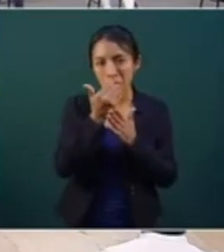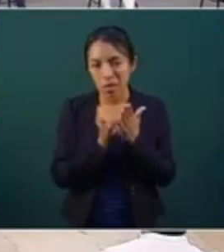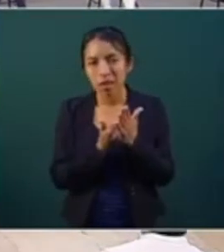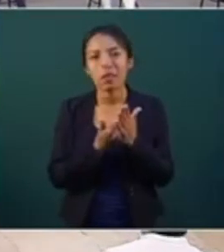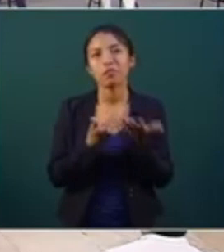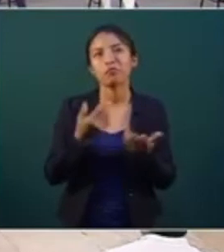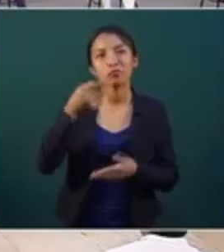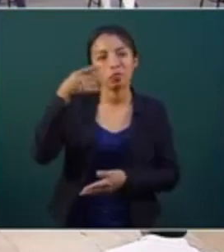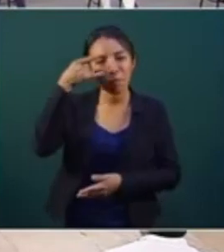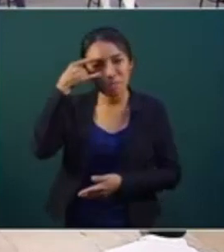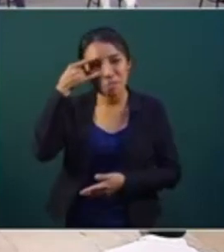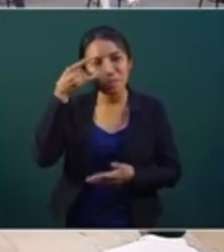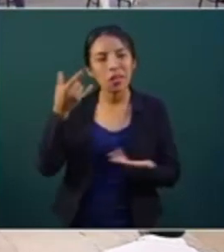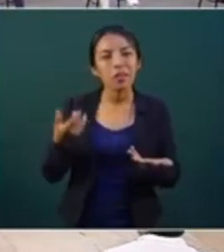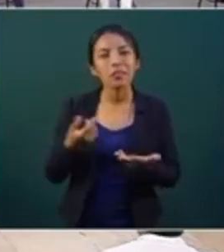Campeche,